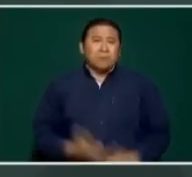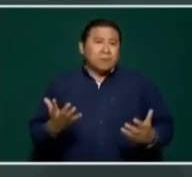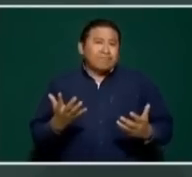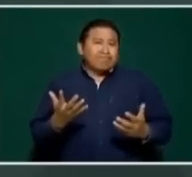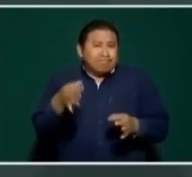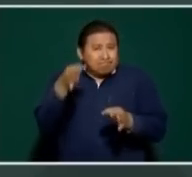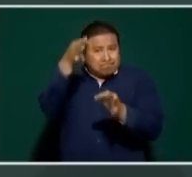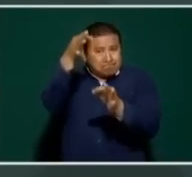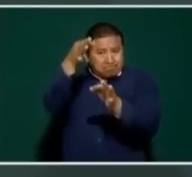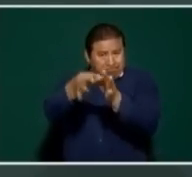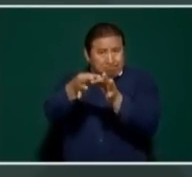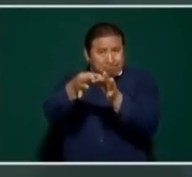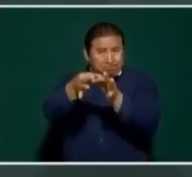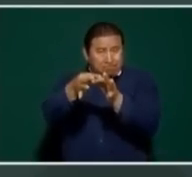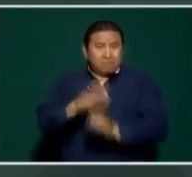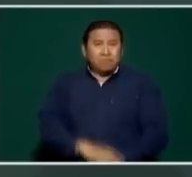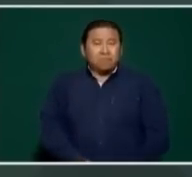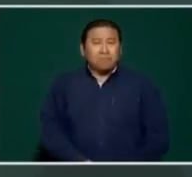cumplían